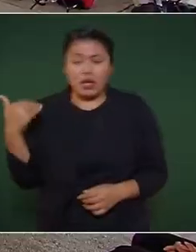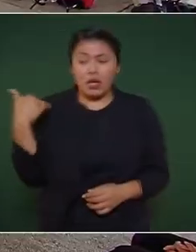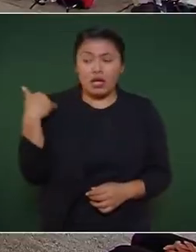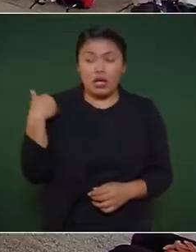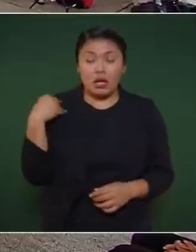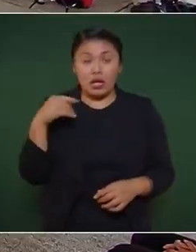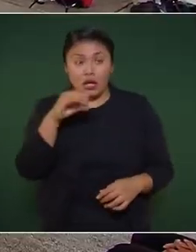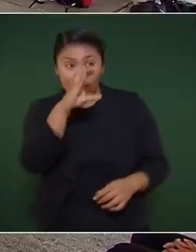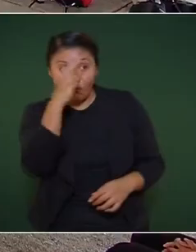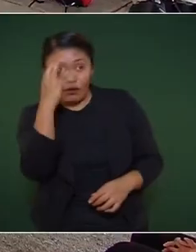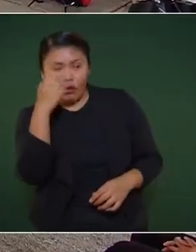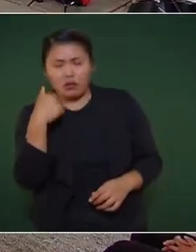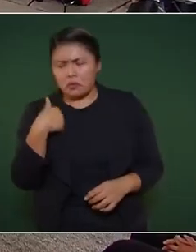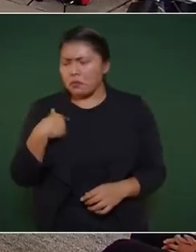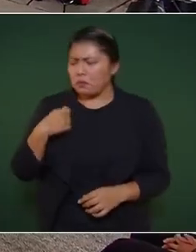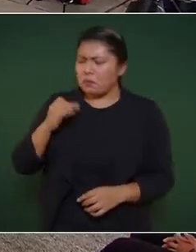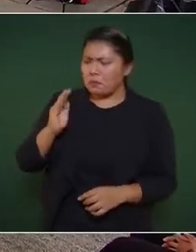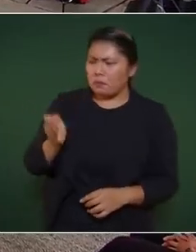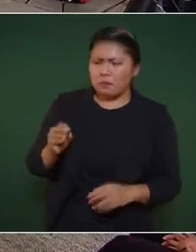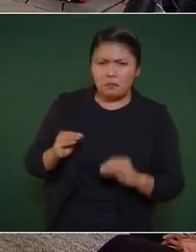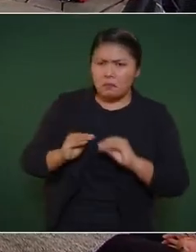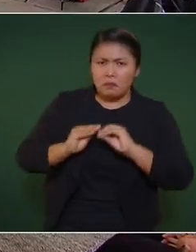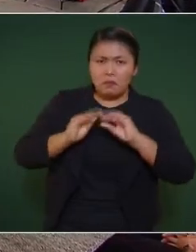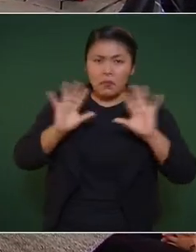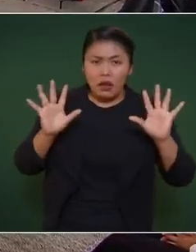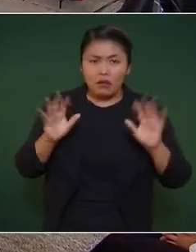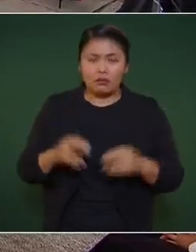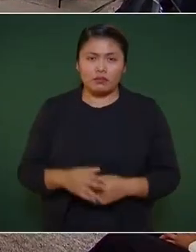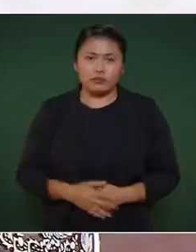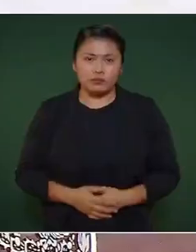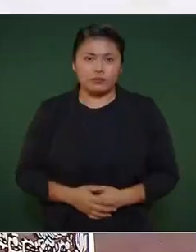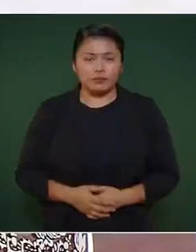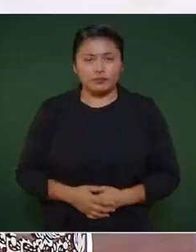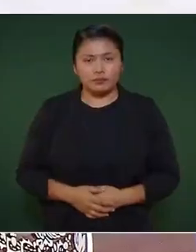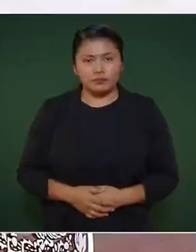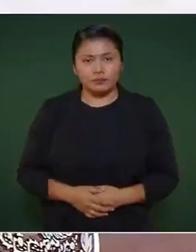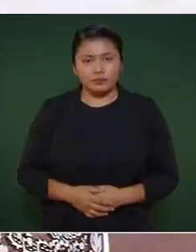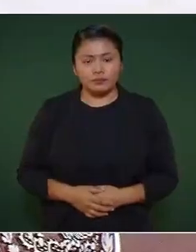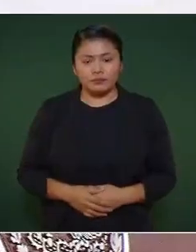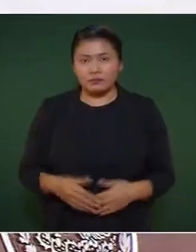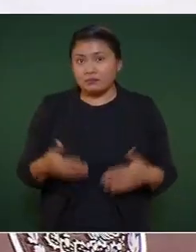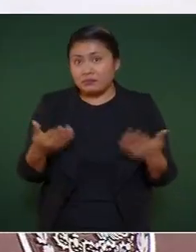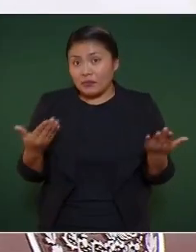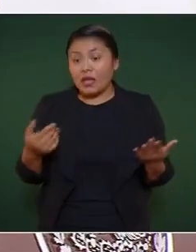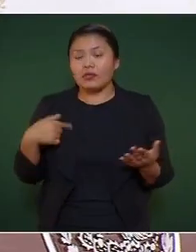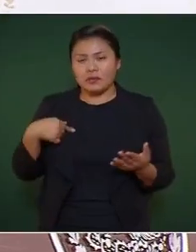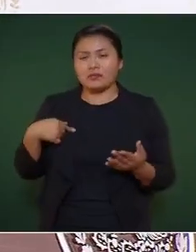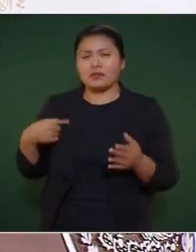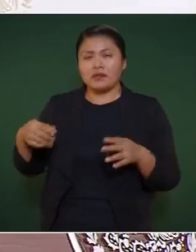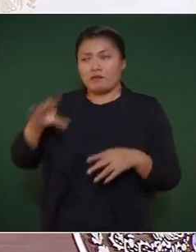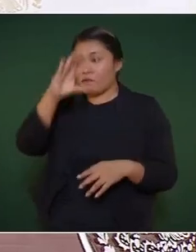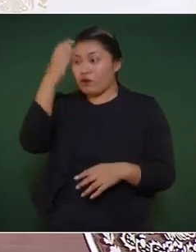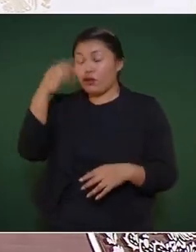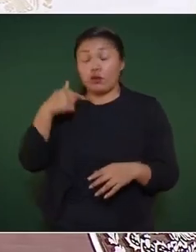desde luego, con mucho gusto, me tomo la foto con ellos, ¿no? Entonces muestran fotos